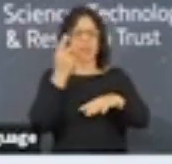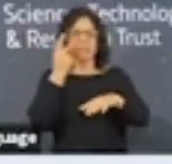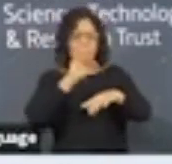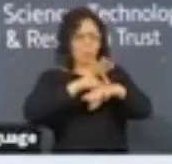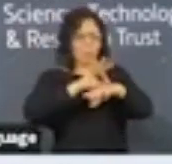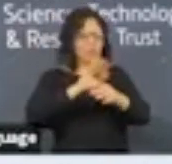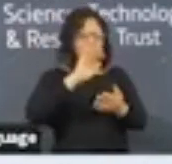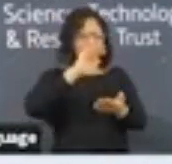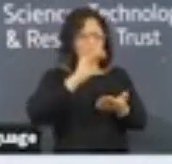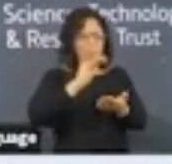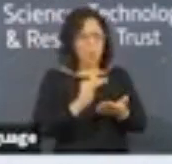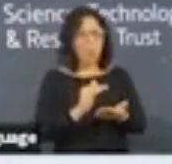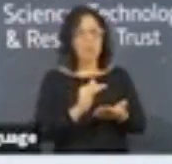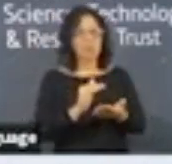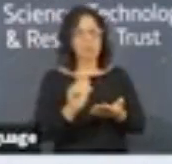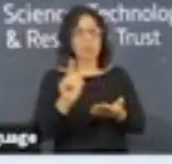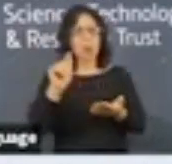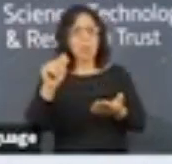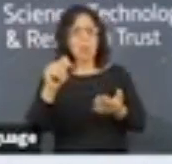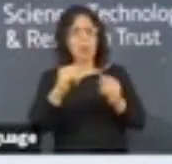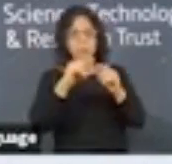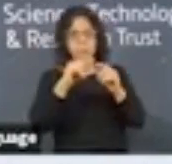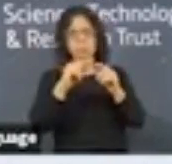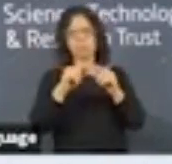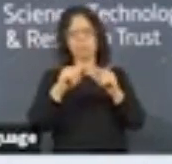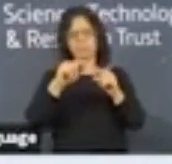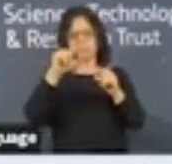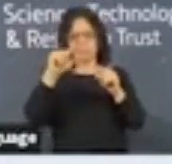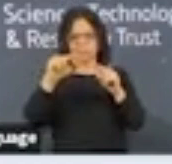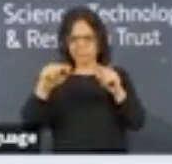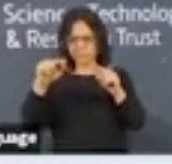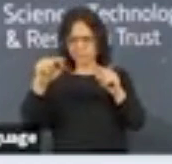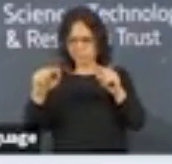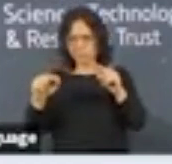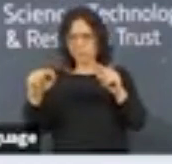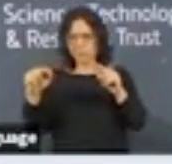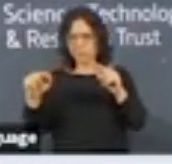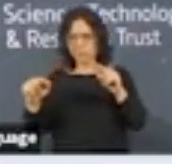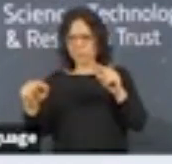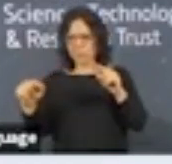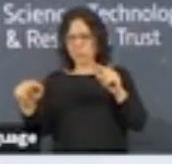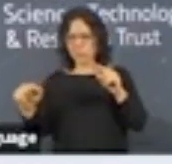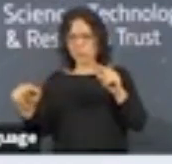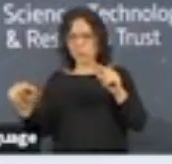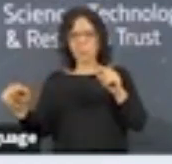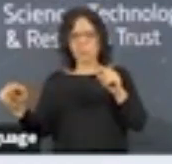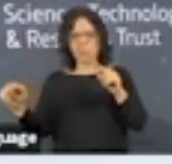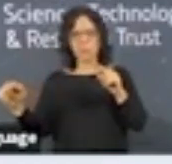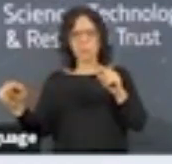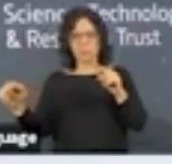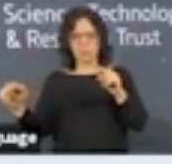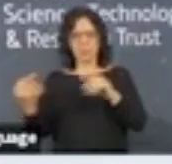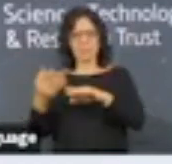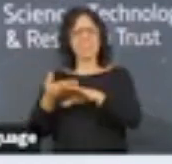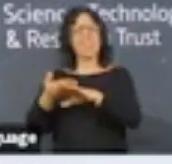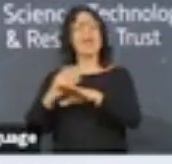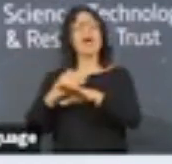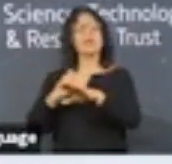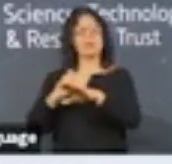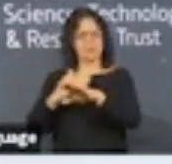y luego del paso, y ese proyecto de control terminó justo antes de los huracanes.